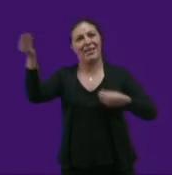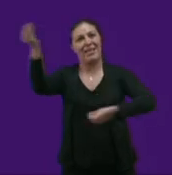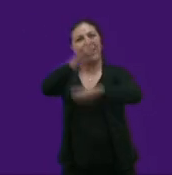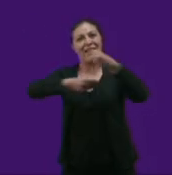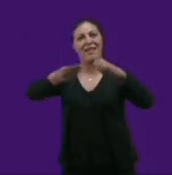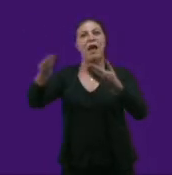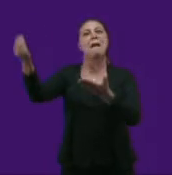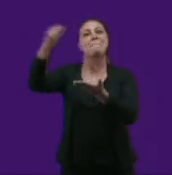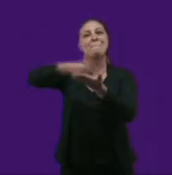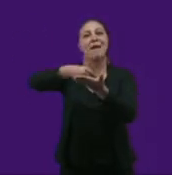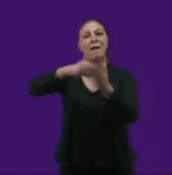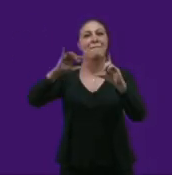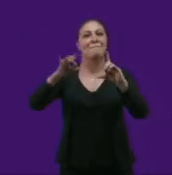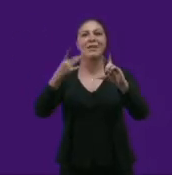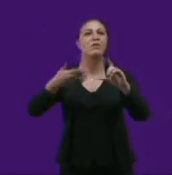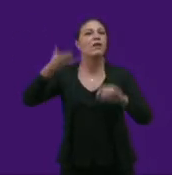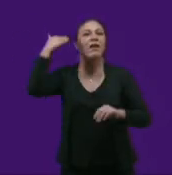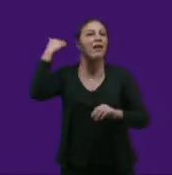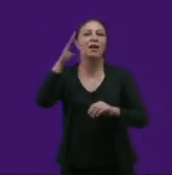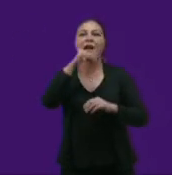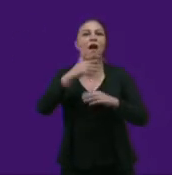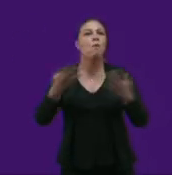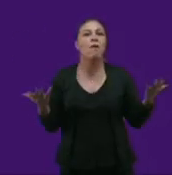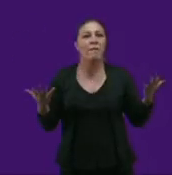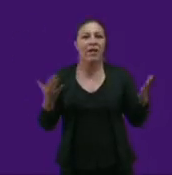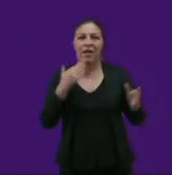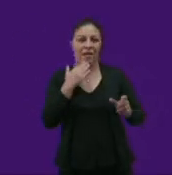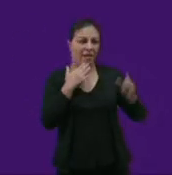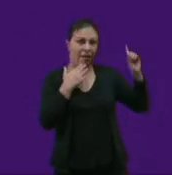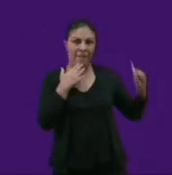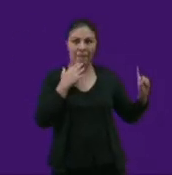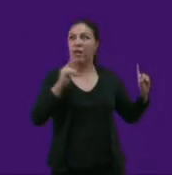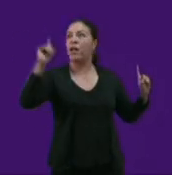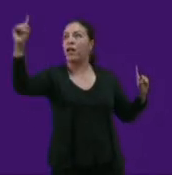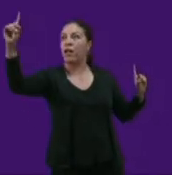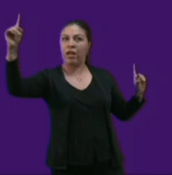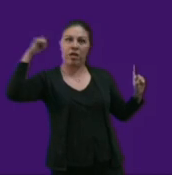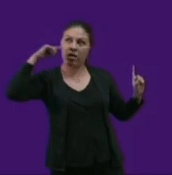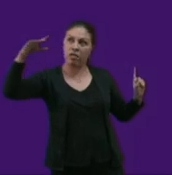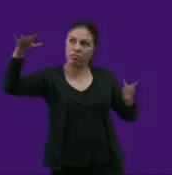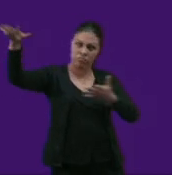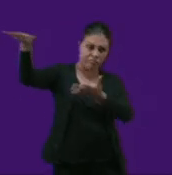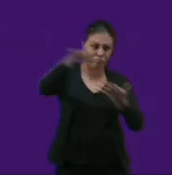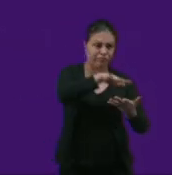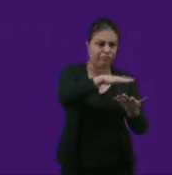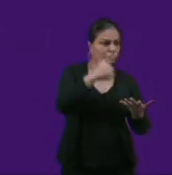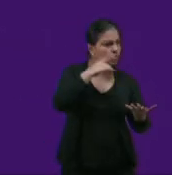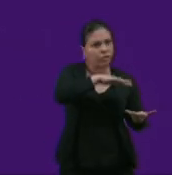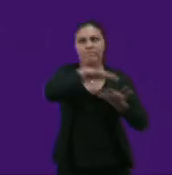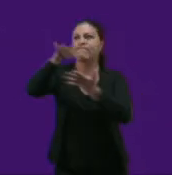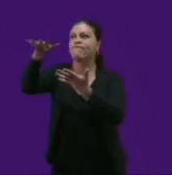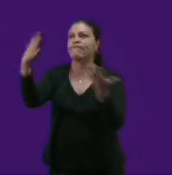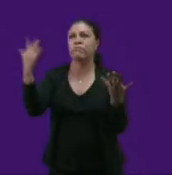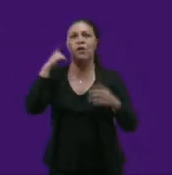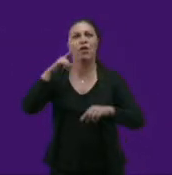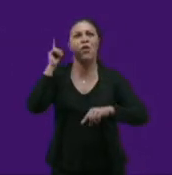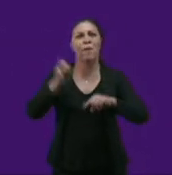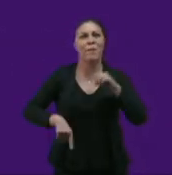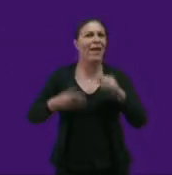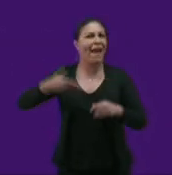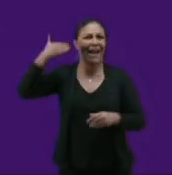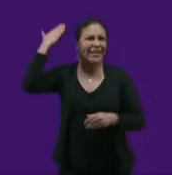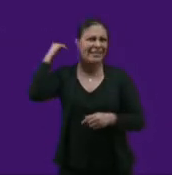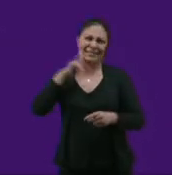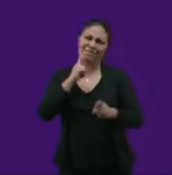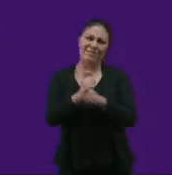una solución para envíos entre personas o entre pequeñas pymes y personas. Entonces tuvimos